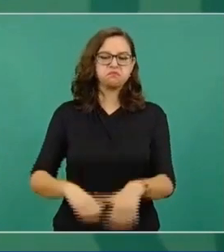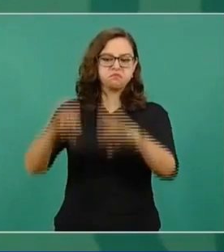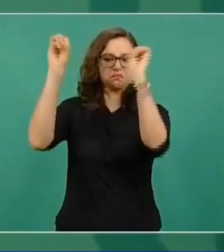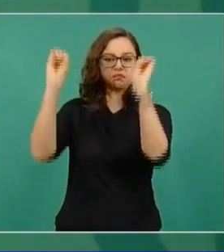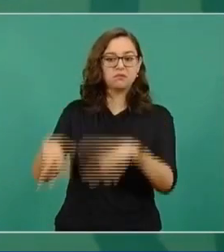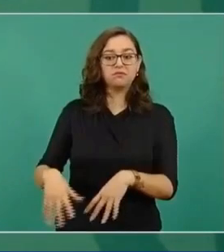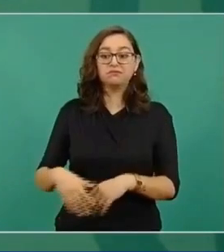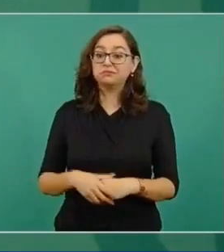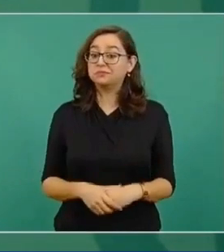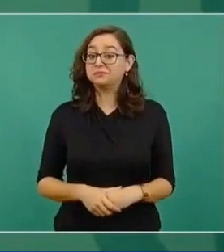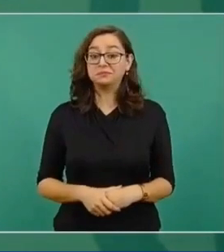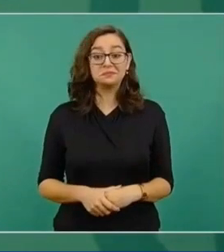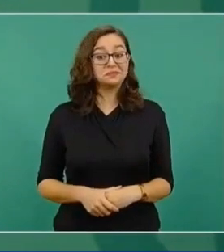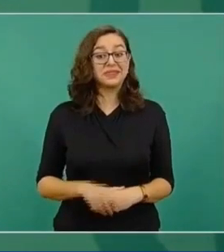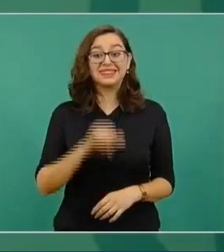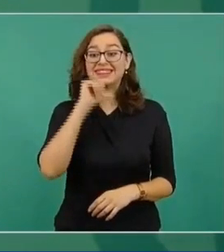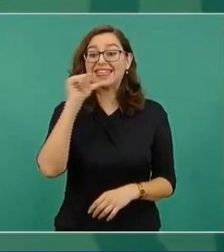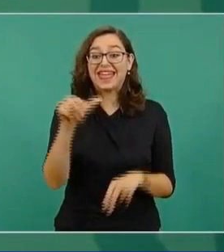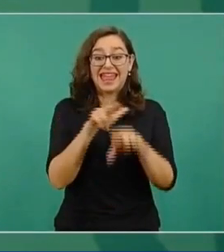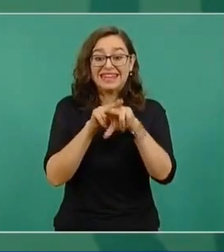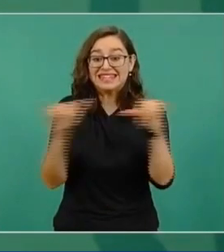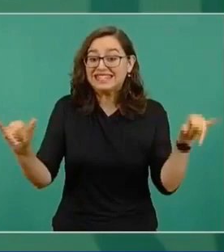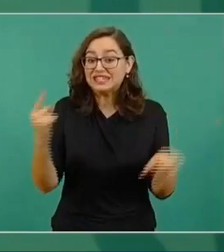No dejaron de trabajar.